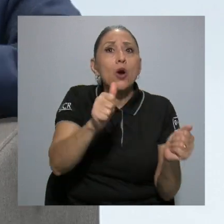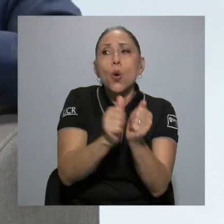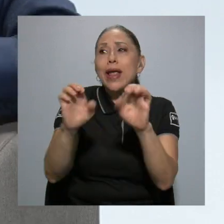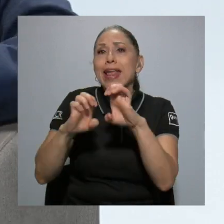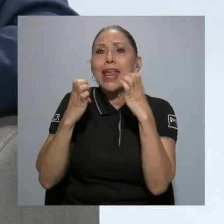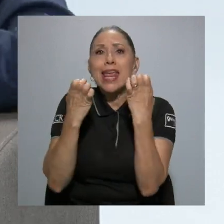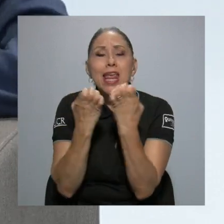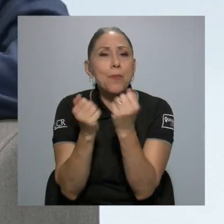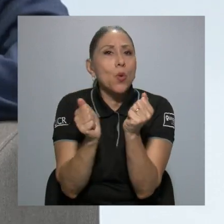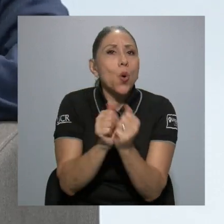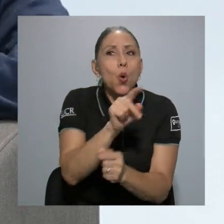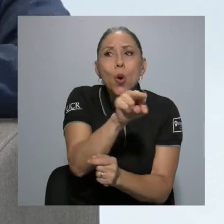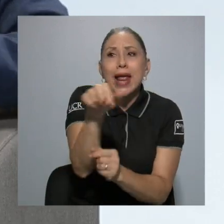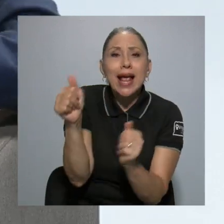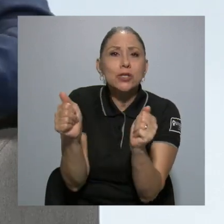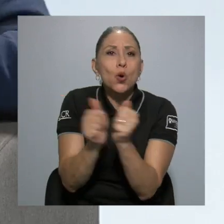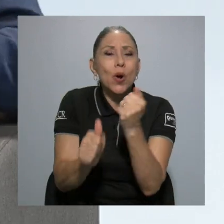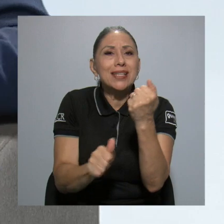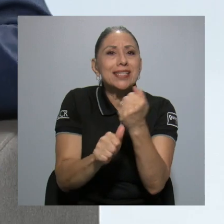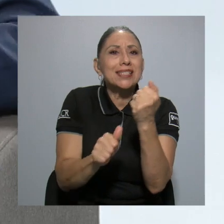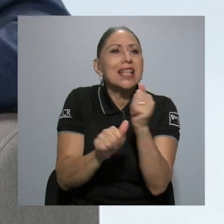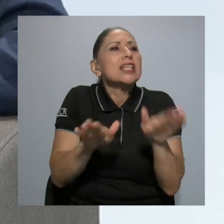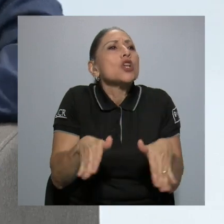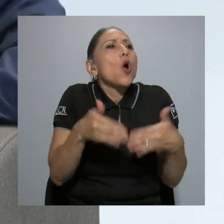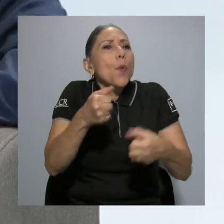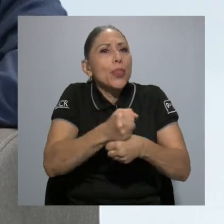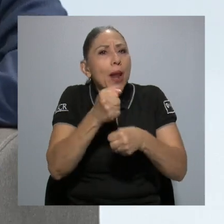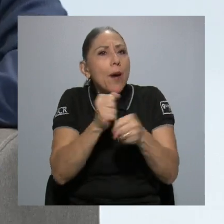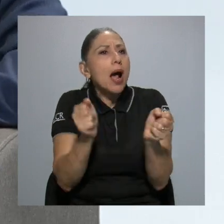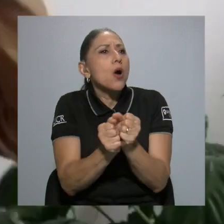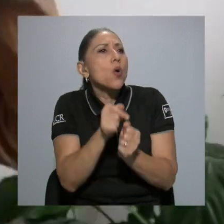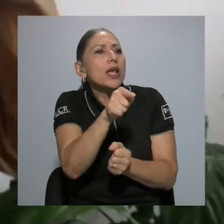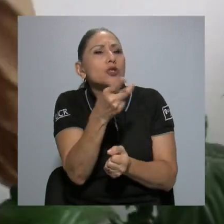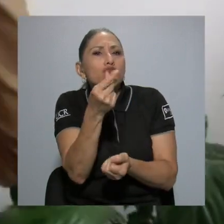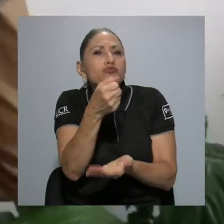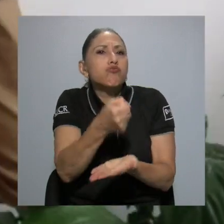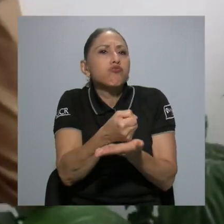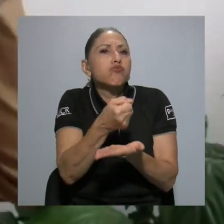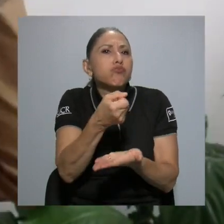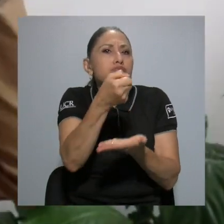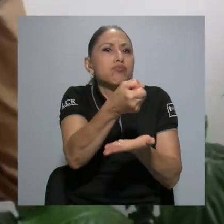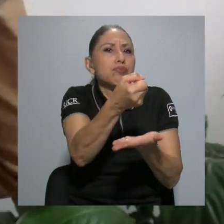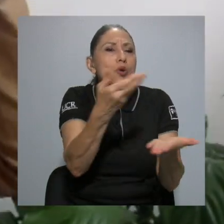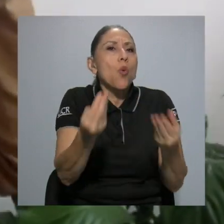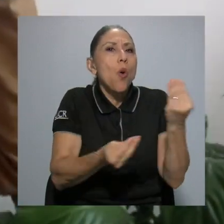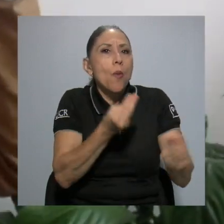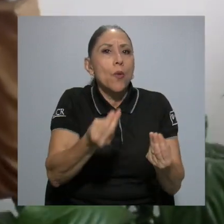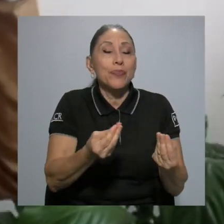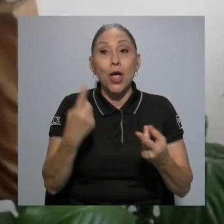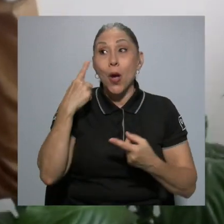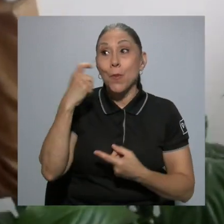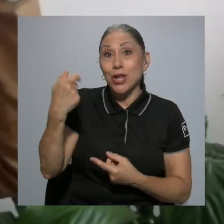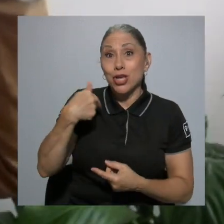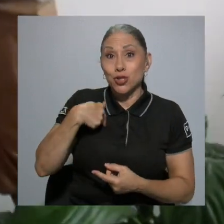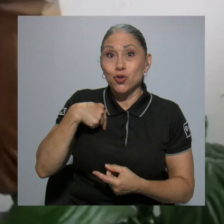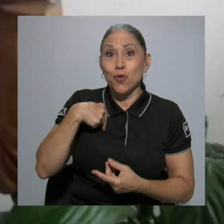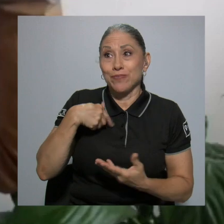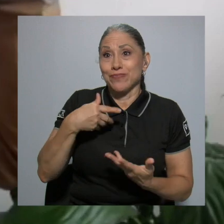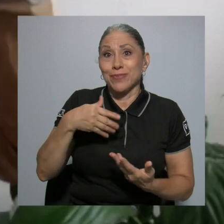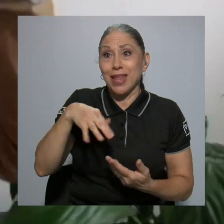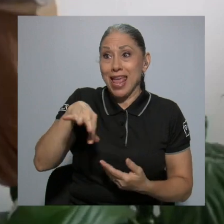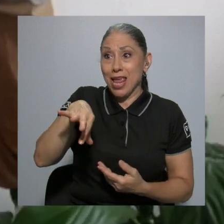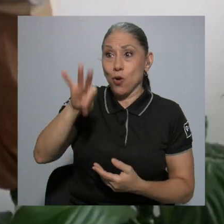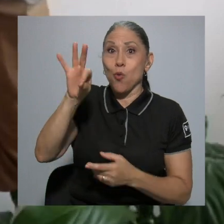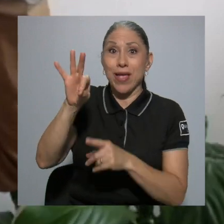colegas, con asistentes. Coméntenos cómo se financia todo esto. porque hago las dos cosas, encuentro cosas como